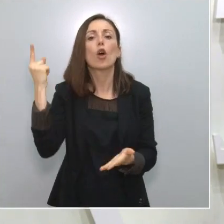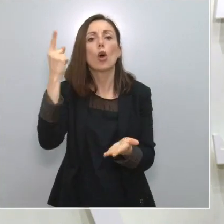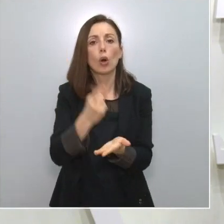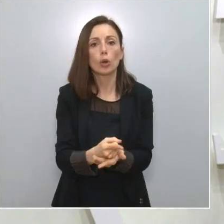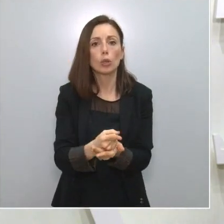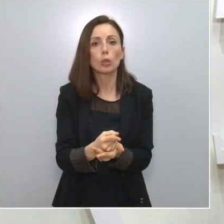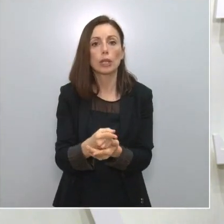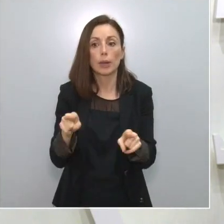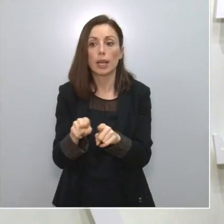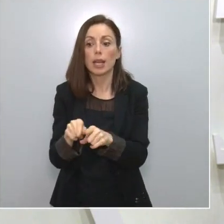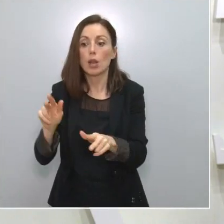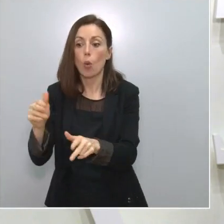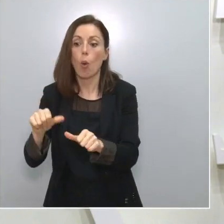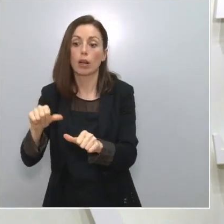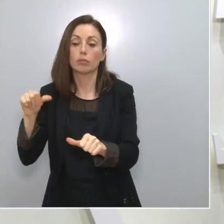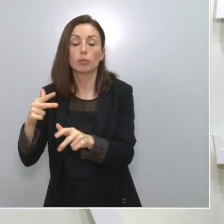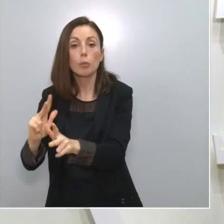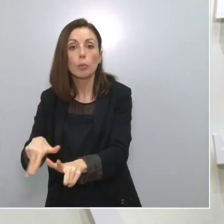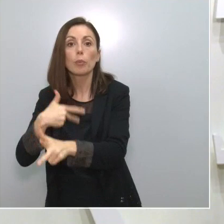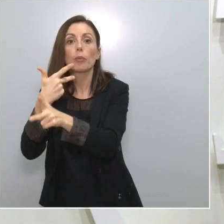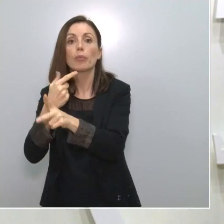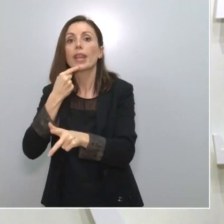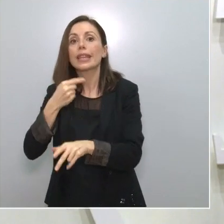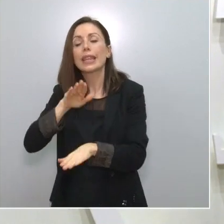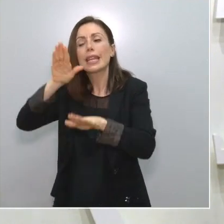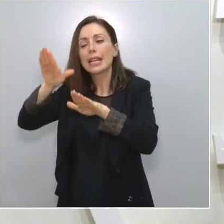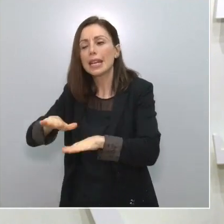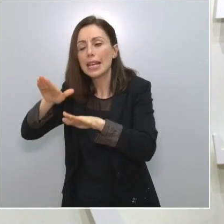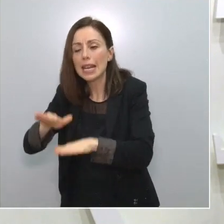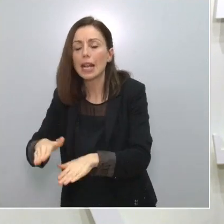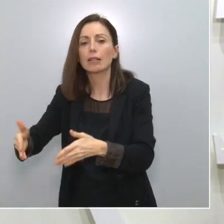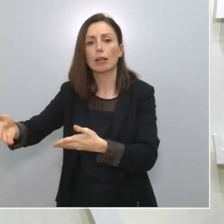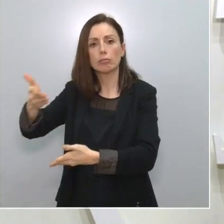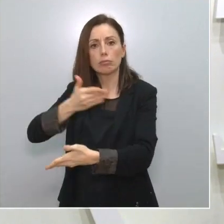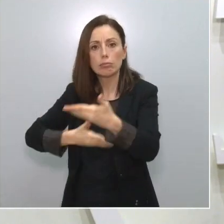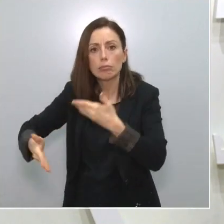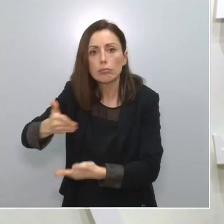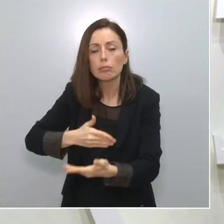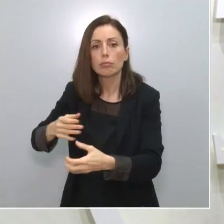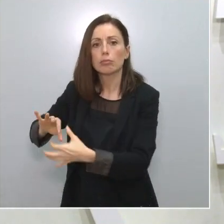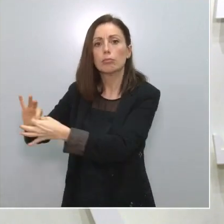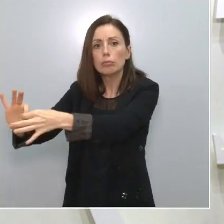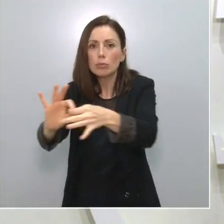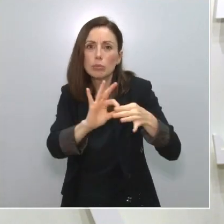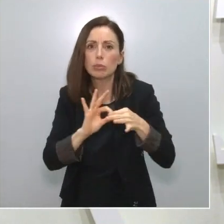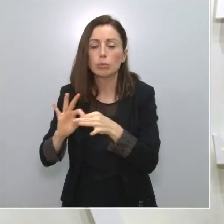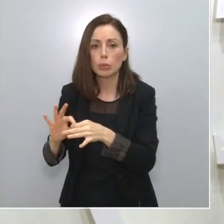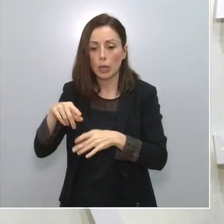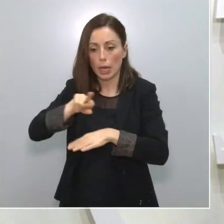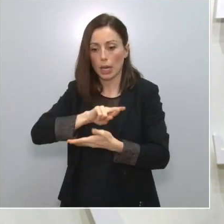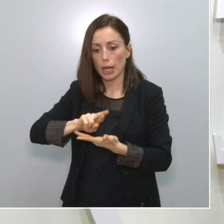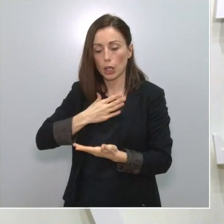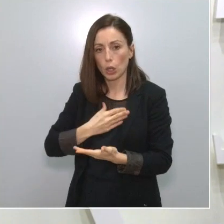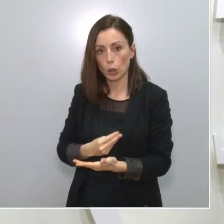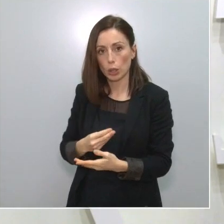he hecho en la videoconferencia, mostrar públicamente la lealtad, la coordinación y la colaboración del Gobierno de la región de Murcia con